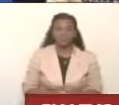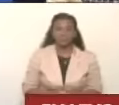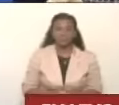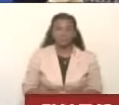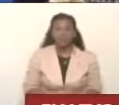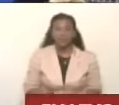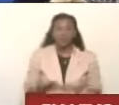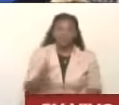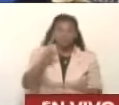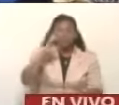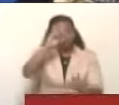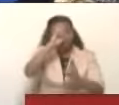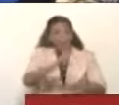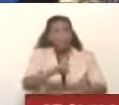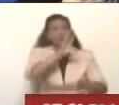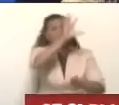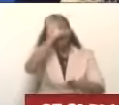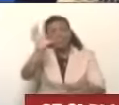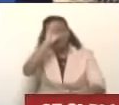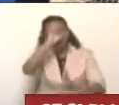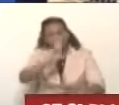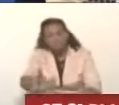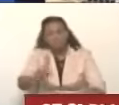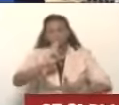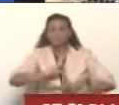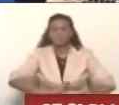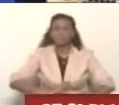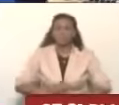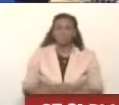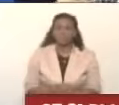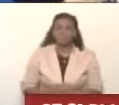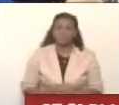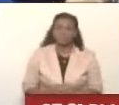China respeta la cultura de los otros pueblos.